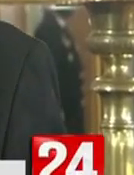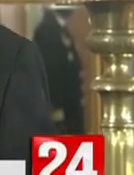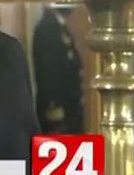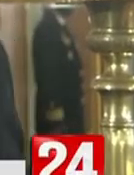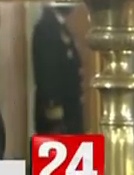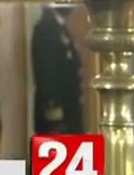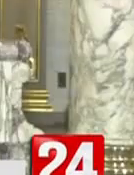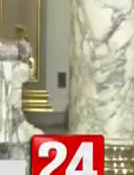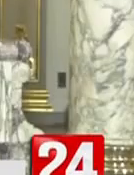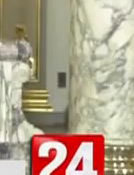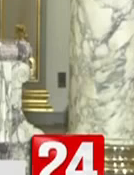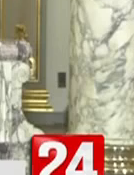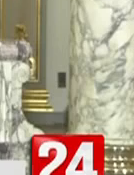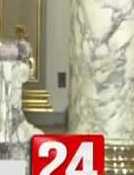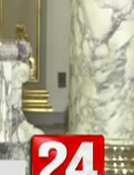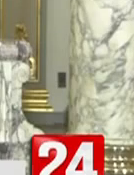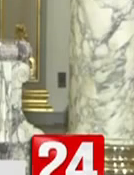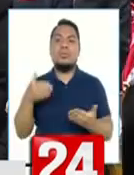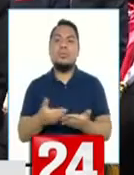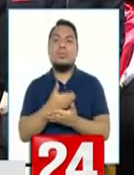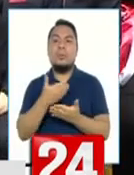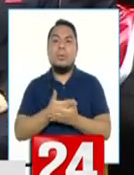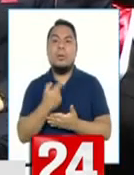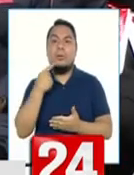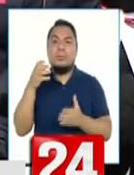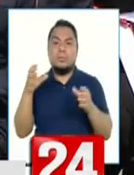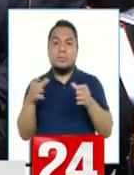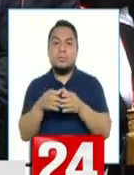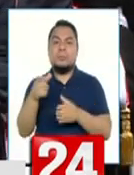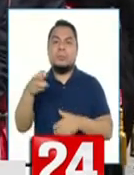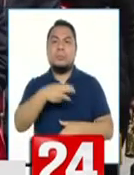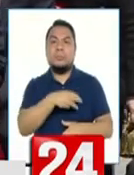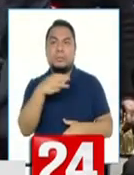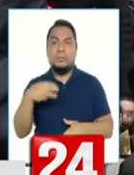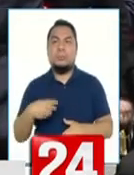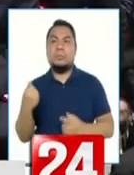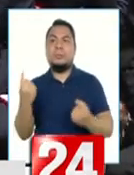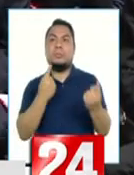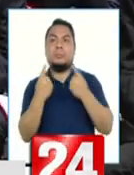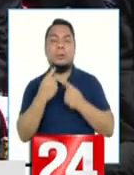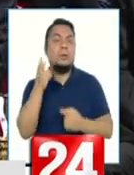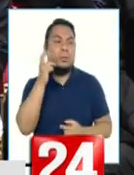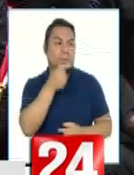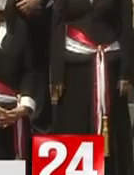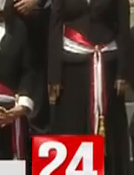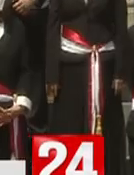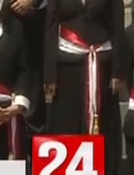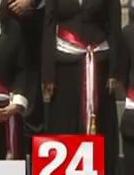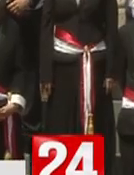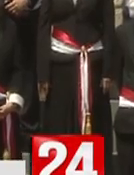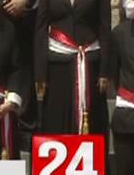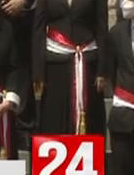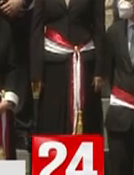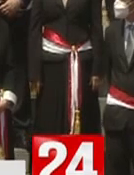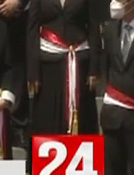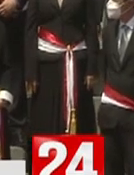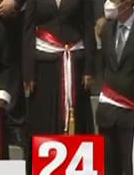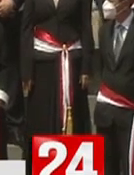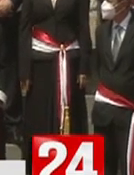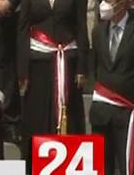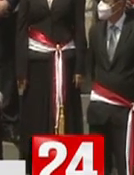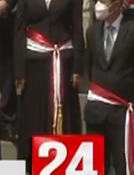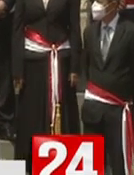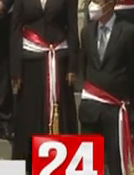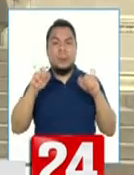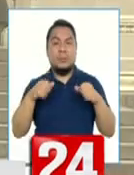hizo el premier Antero Flores Arauz. Este nuevo gabinete está compuesto por 7 mujeres y 12 hombres. La cartera de